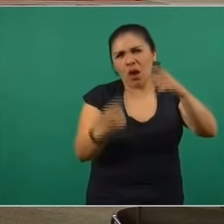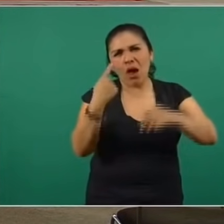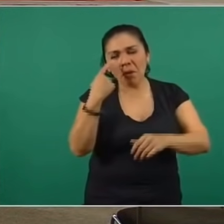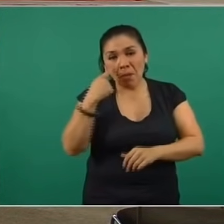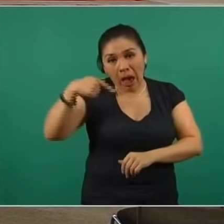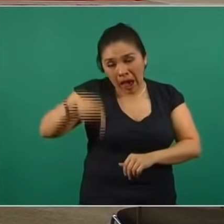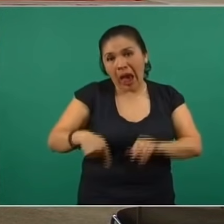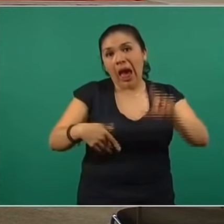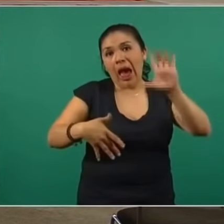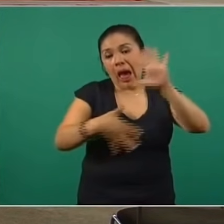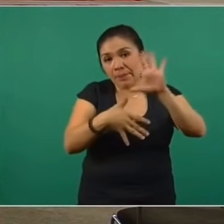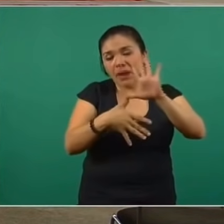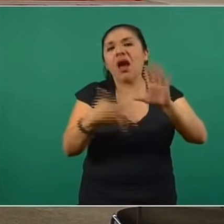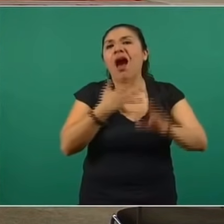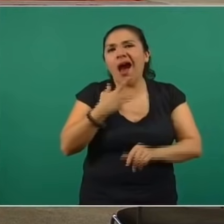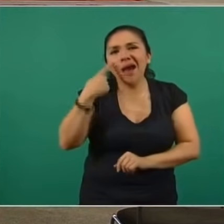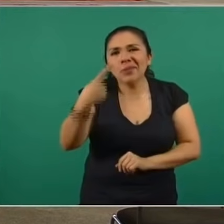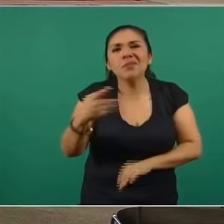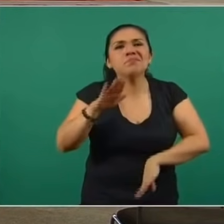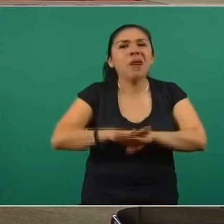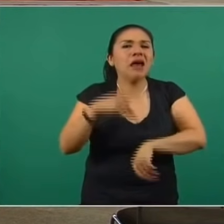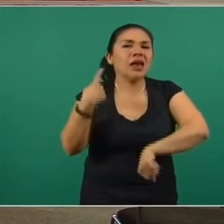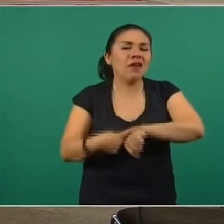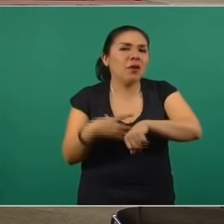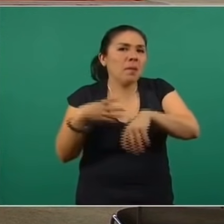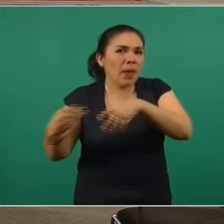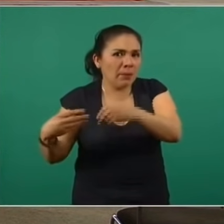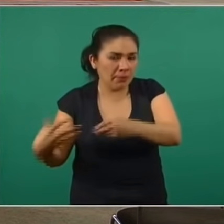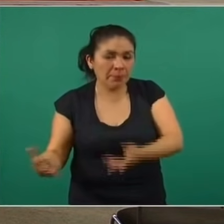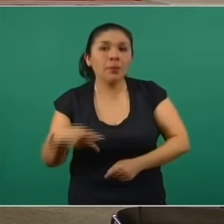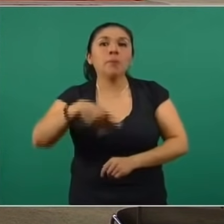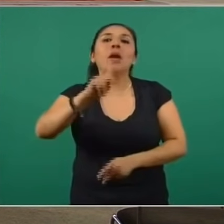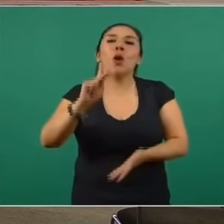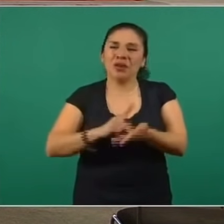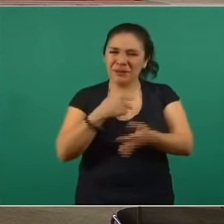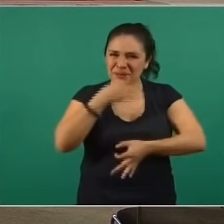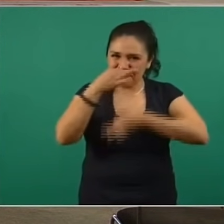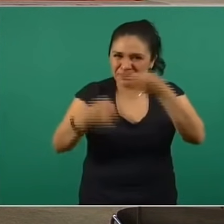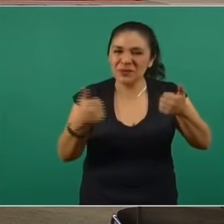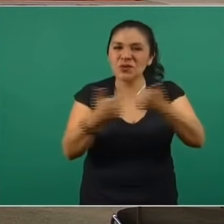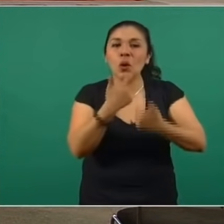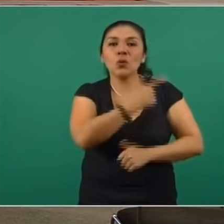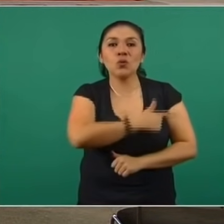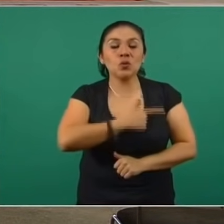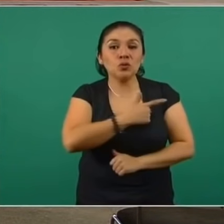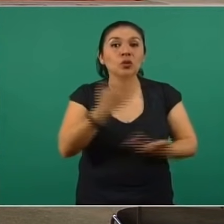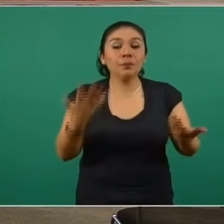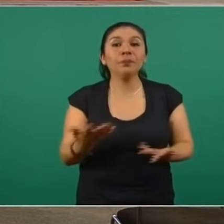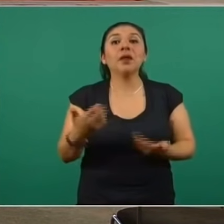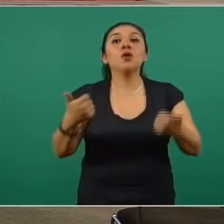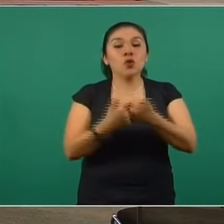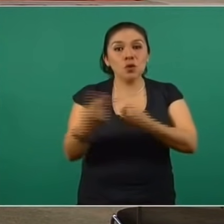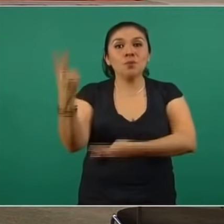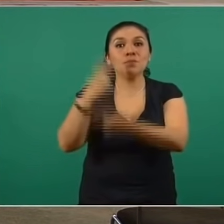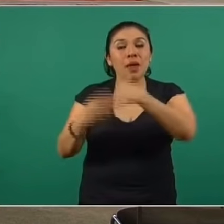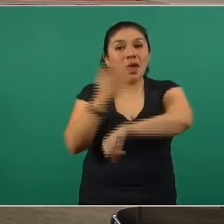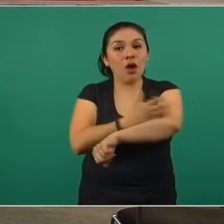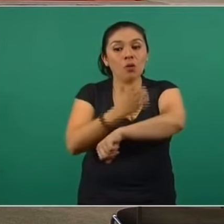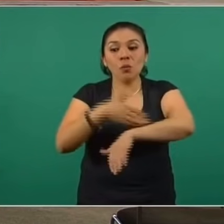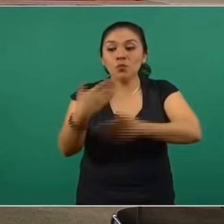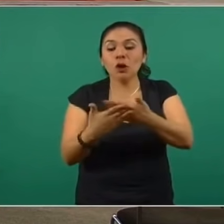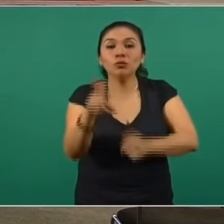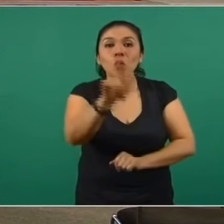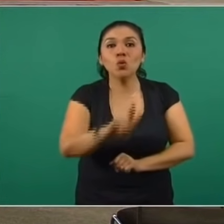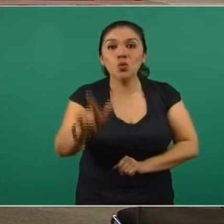se esté presentando esta actividad epidémica. Pero regreso a preanunciar con mucho gusto que nos acompañarán el próximo